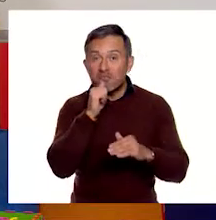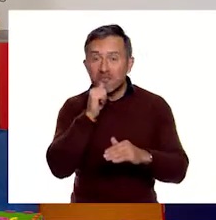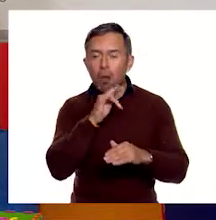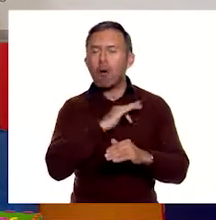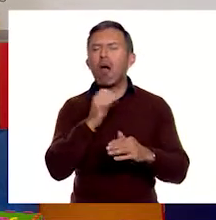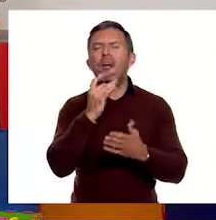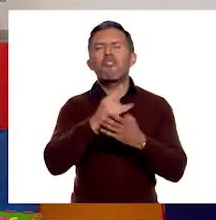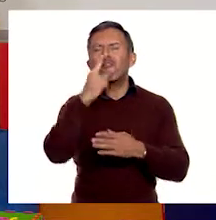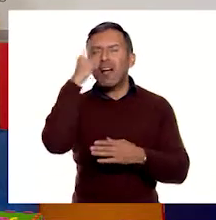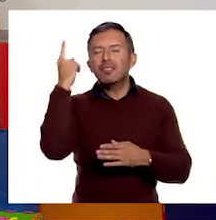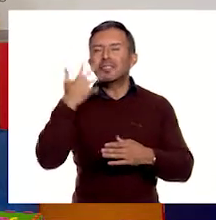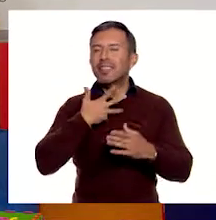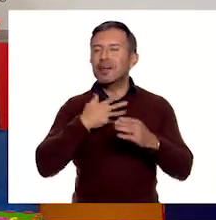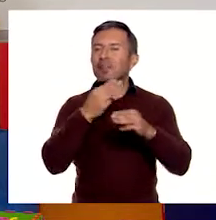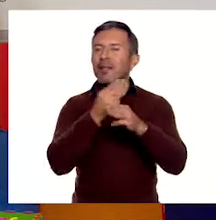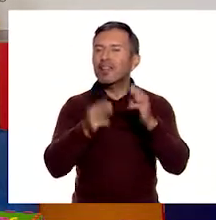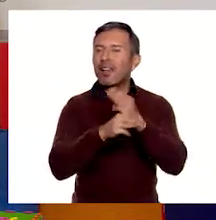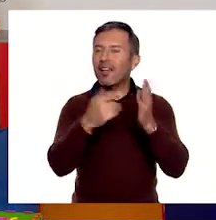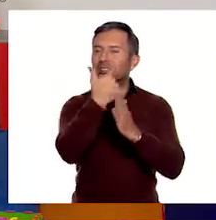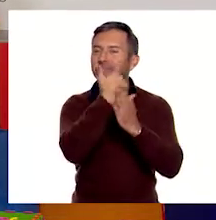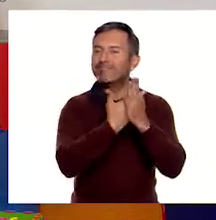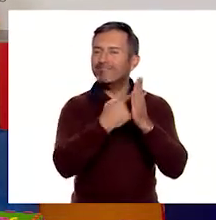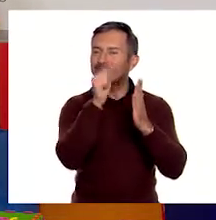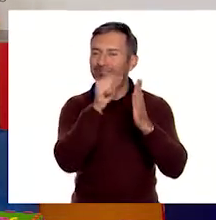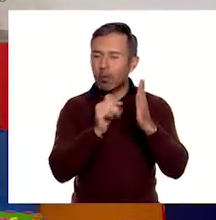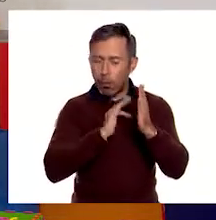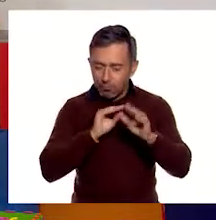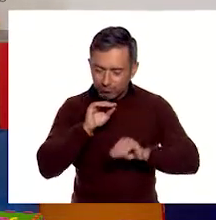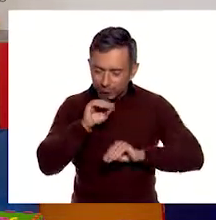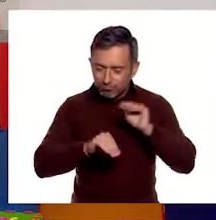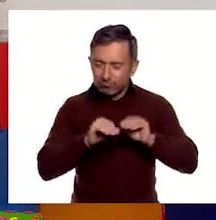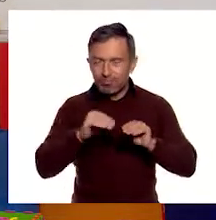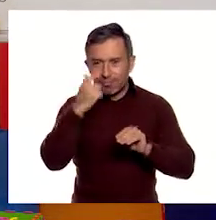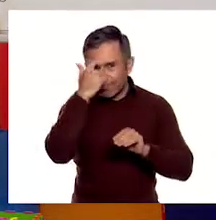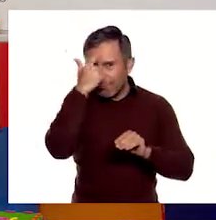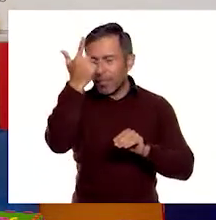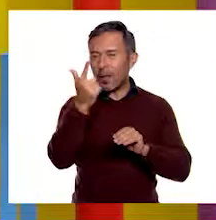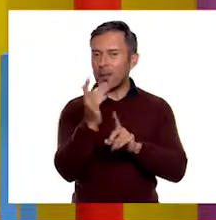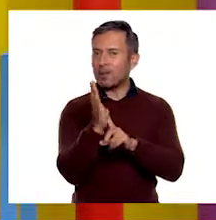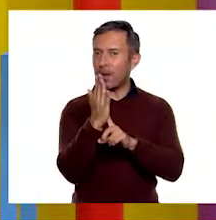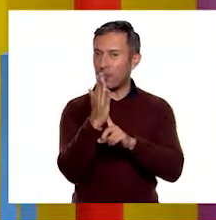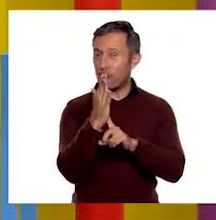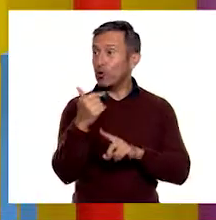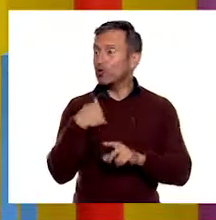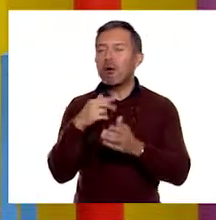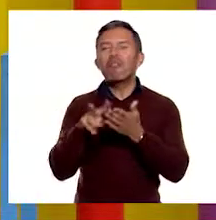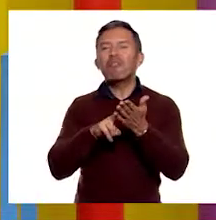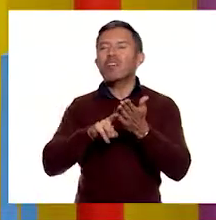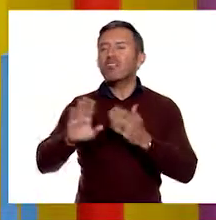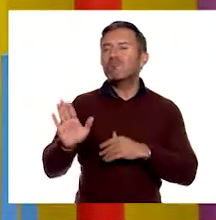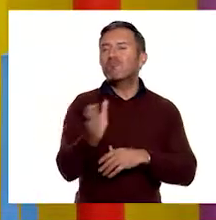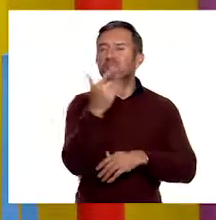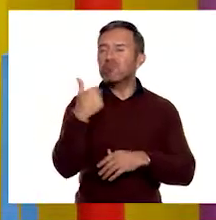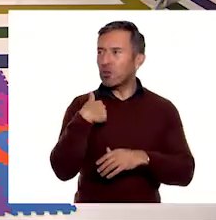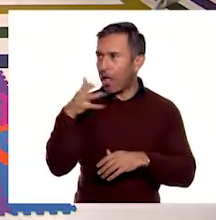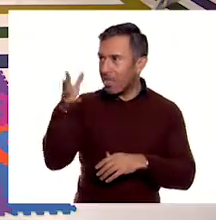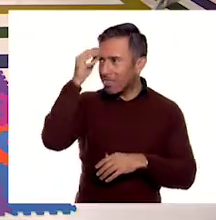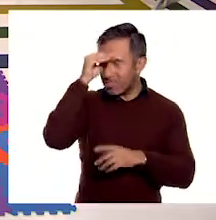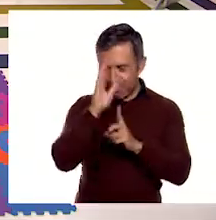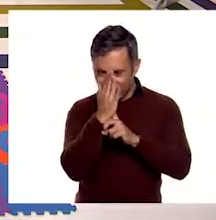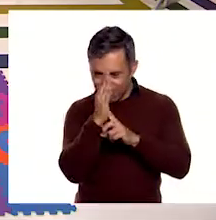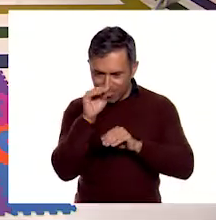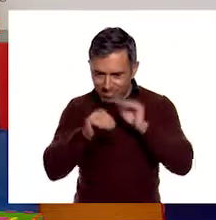todos los materiales para que puedan hacer su taumátropo. Exacto, yo me pongo verde ahí porque me quedó bien bonito el mío. Muy bien, y